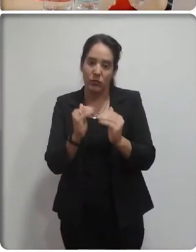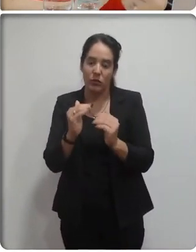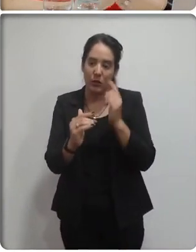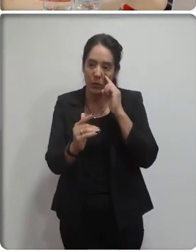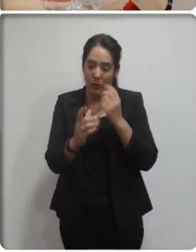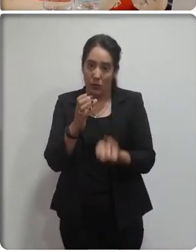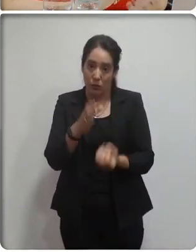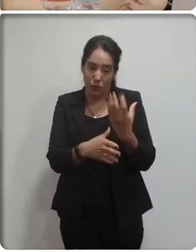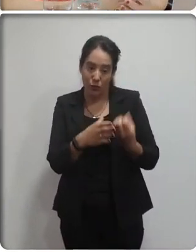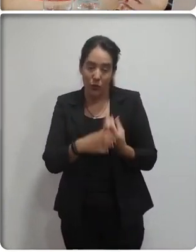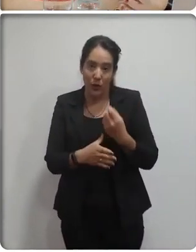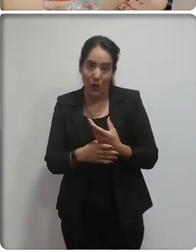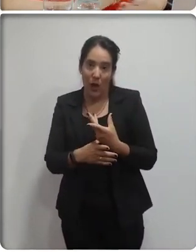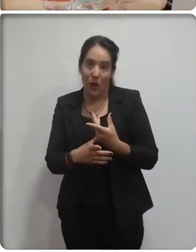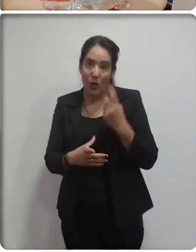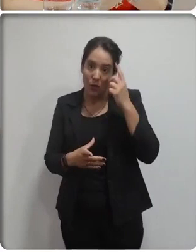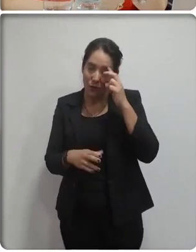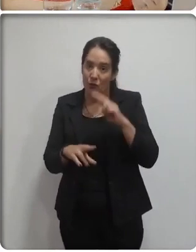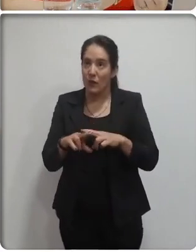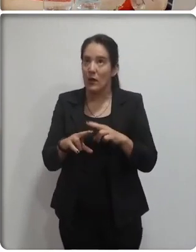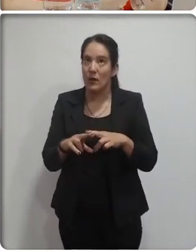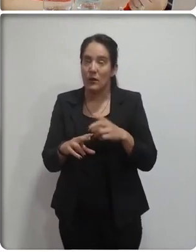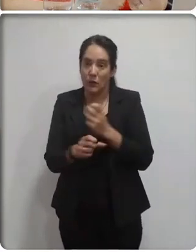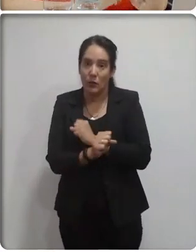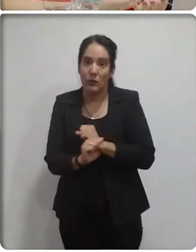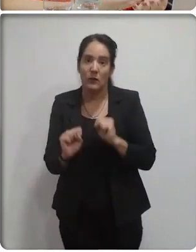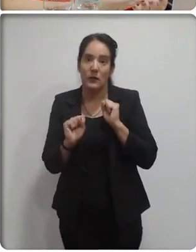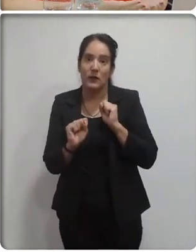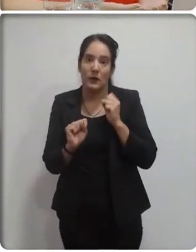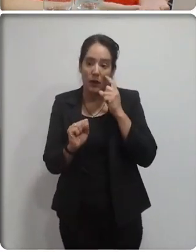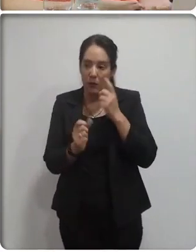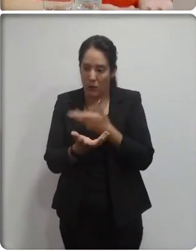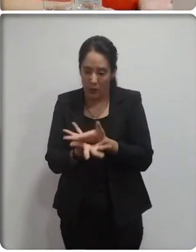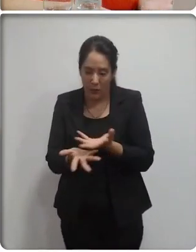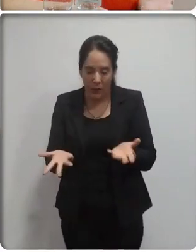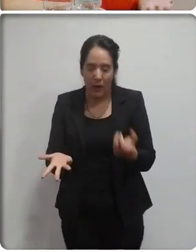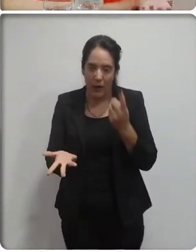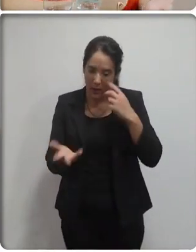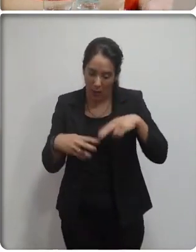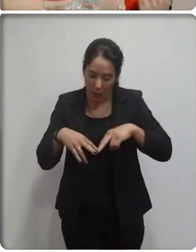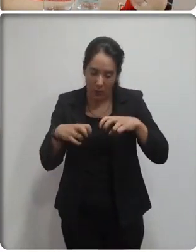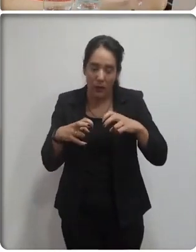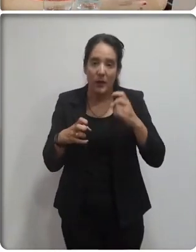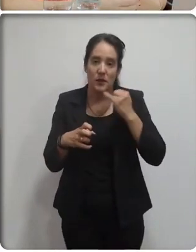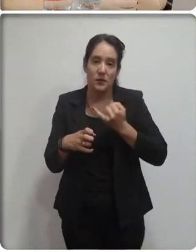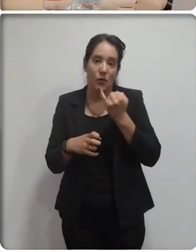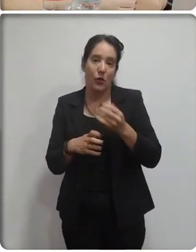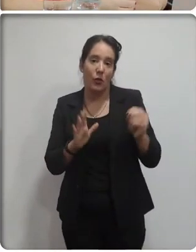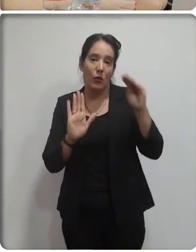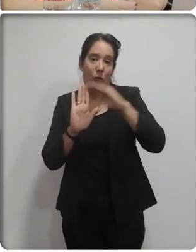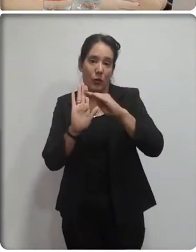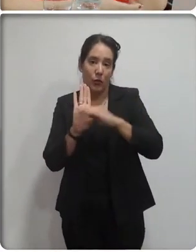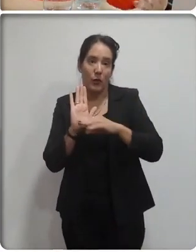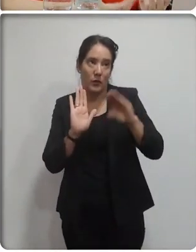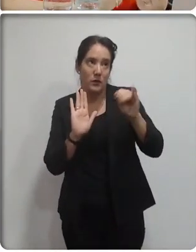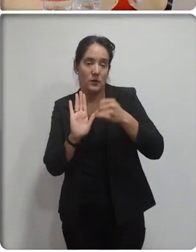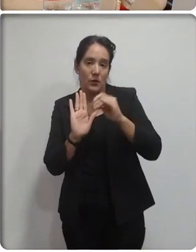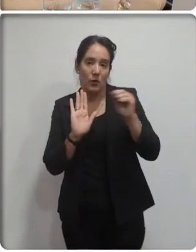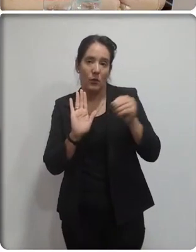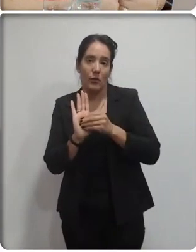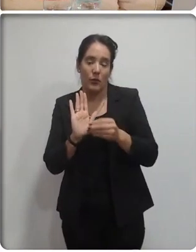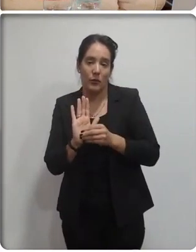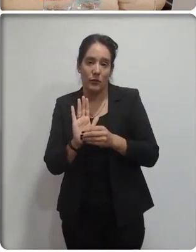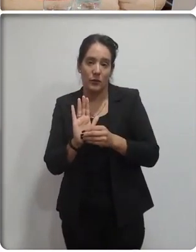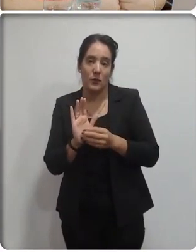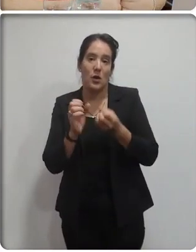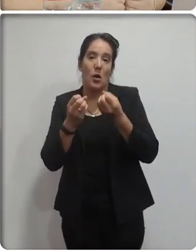surjan nuevas patologías, uno podrá poner sobre la mesa el análisis y la incorporación o no de lo que implica, por la